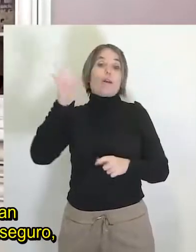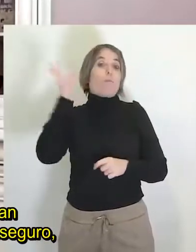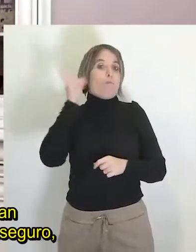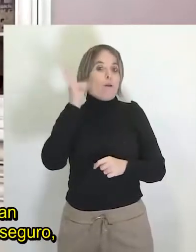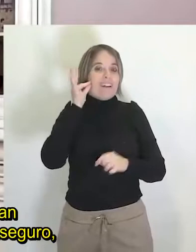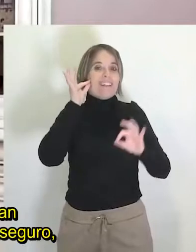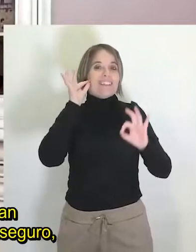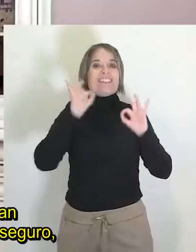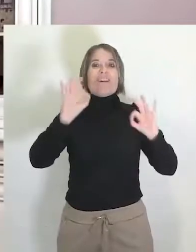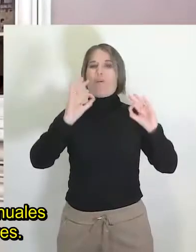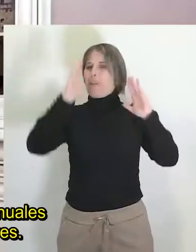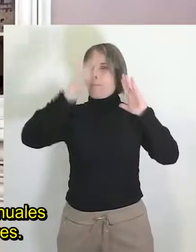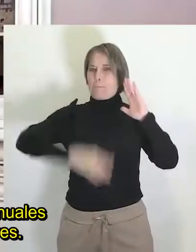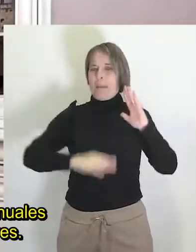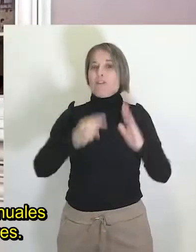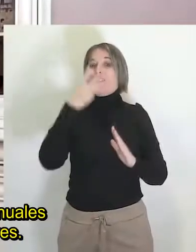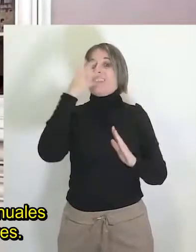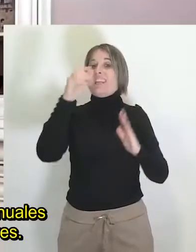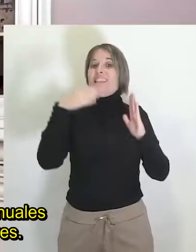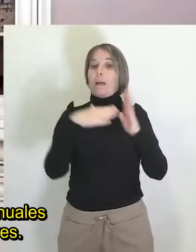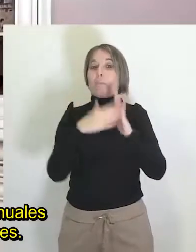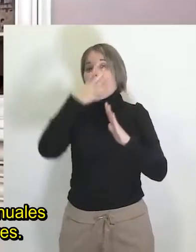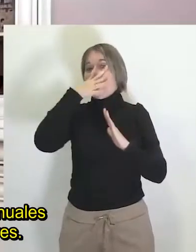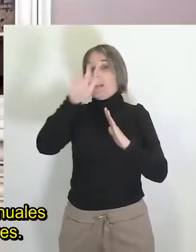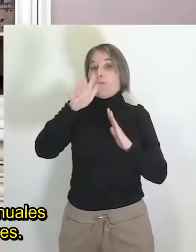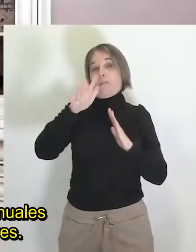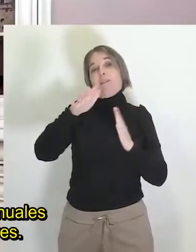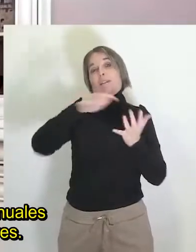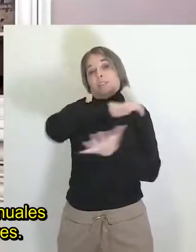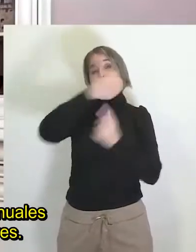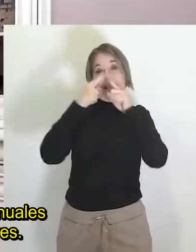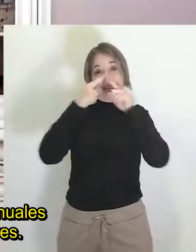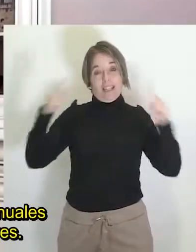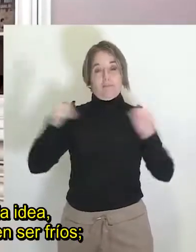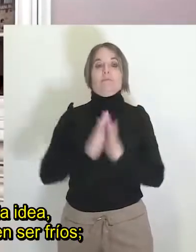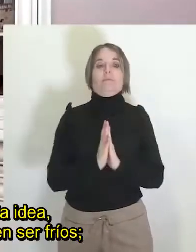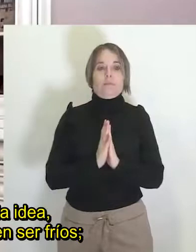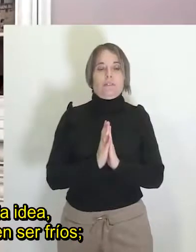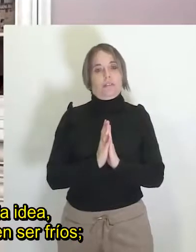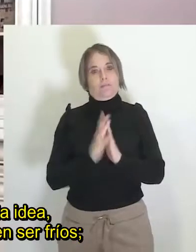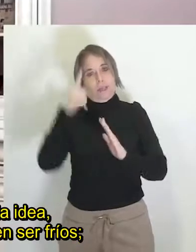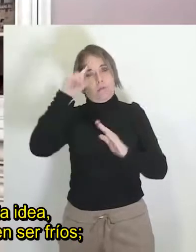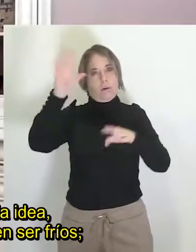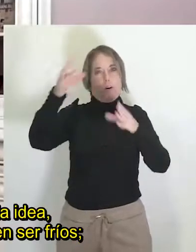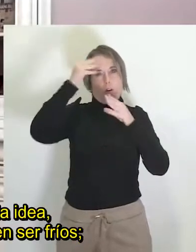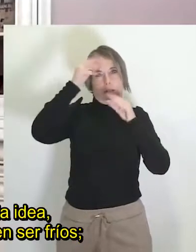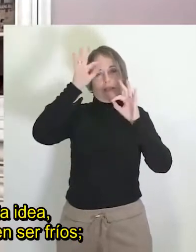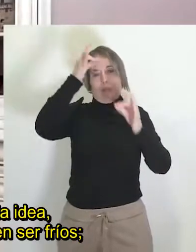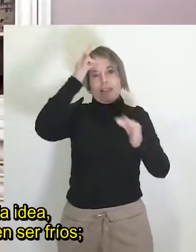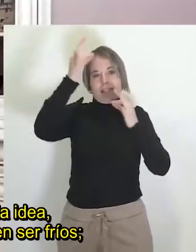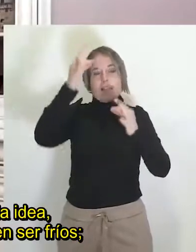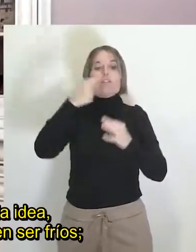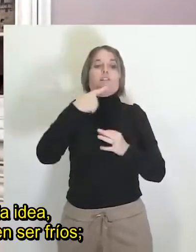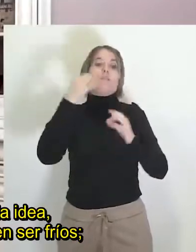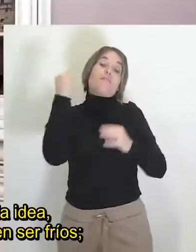las mujeres es el más inseguro, con más de 30.000 denuncias anuales por violencia, ¿no? Contra las mujeres. Para que nos hagamos un poquito la idea con los